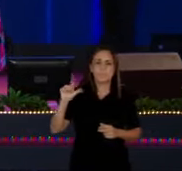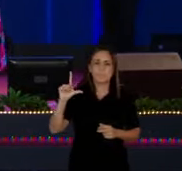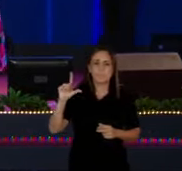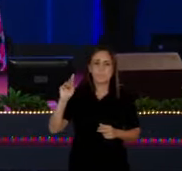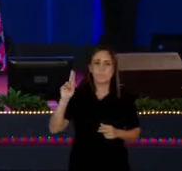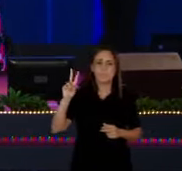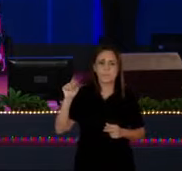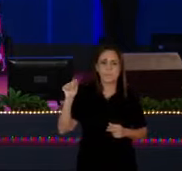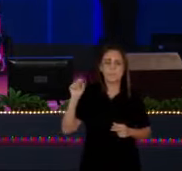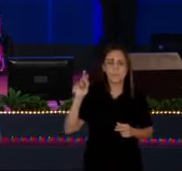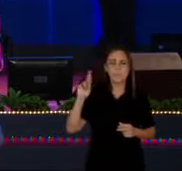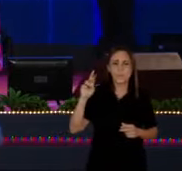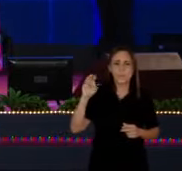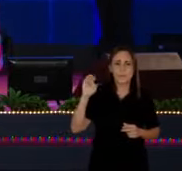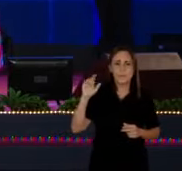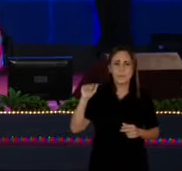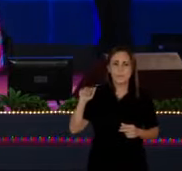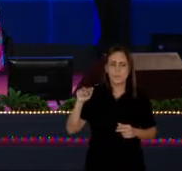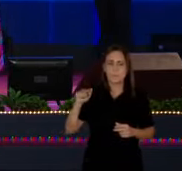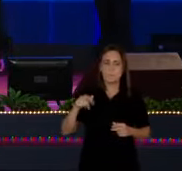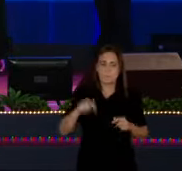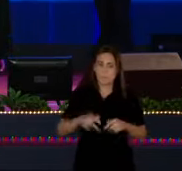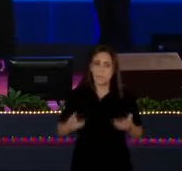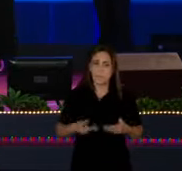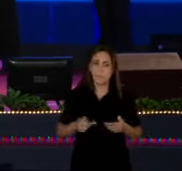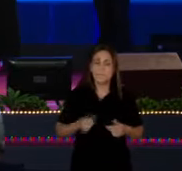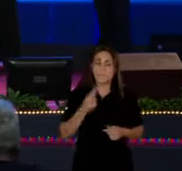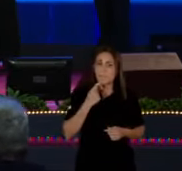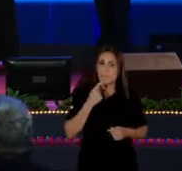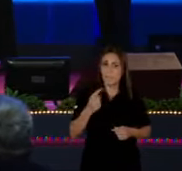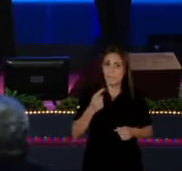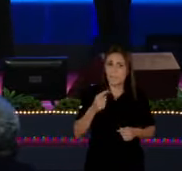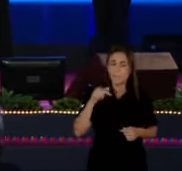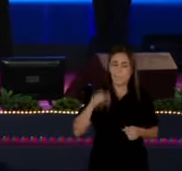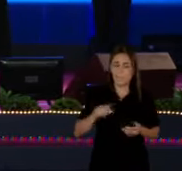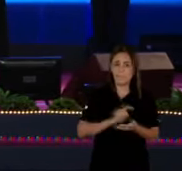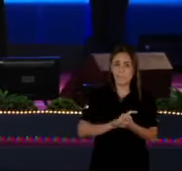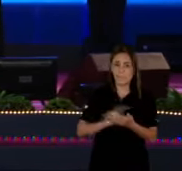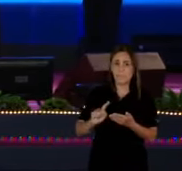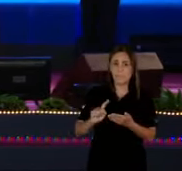Ok. Déjale saber que esta semana